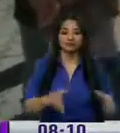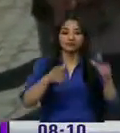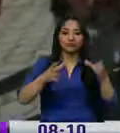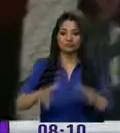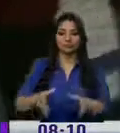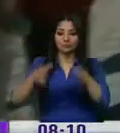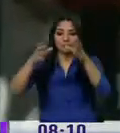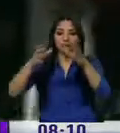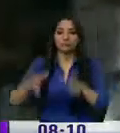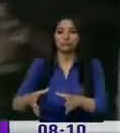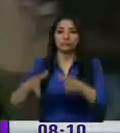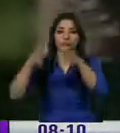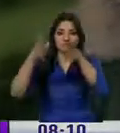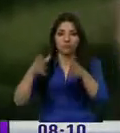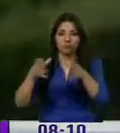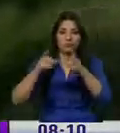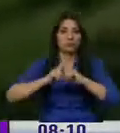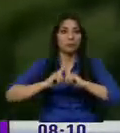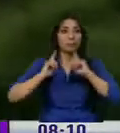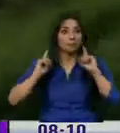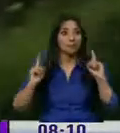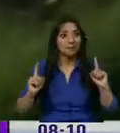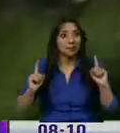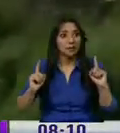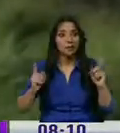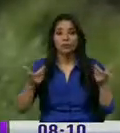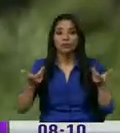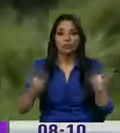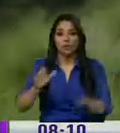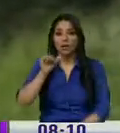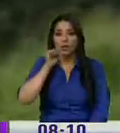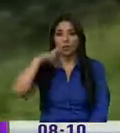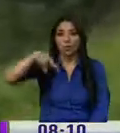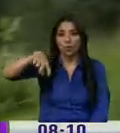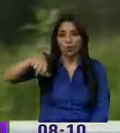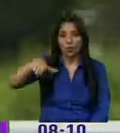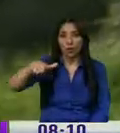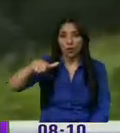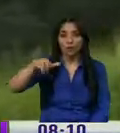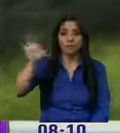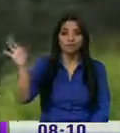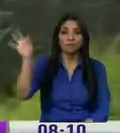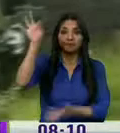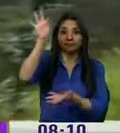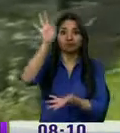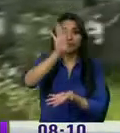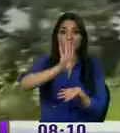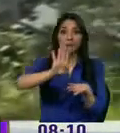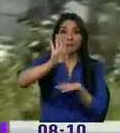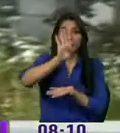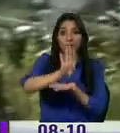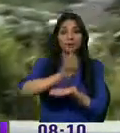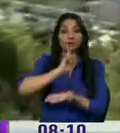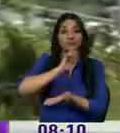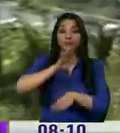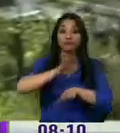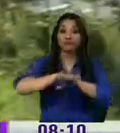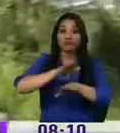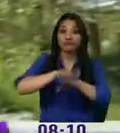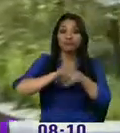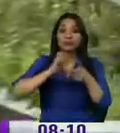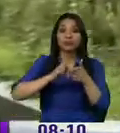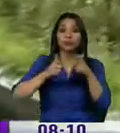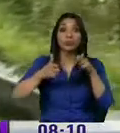ubicados en esta zona sin embargo tienen dificultades y me mencionaba el señor uno de los representantes del barrio que es porque tienen